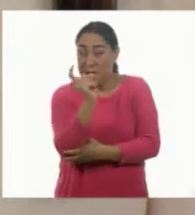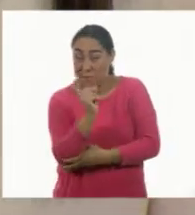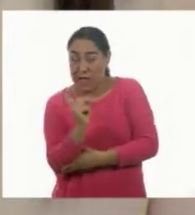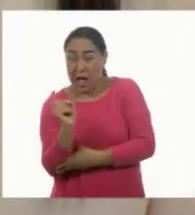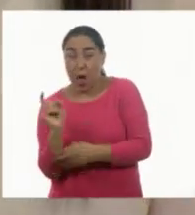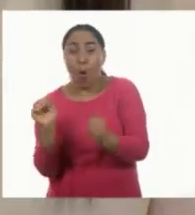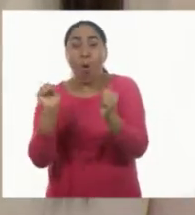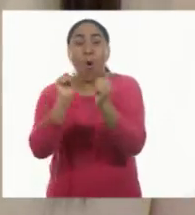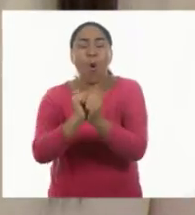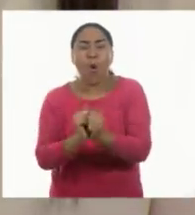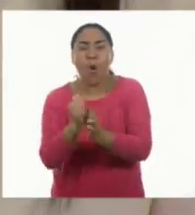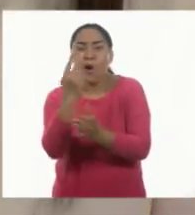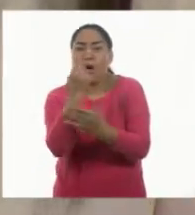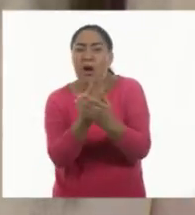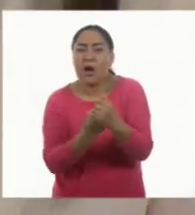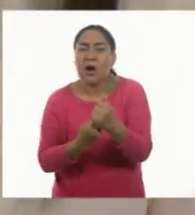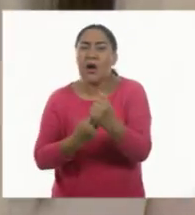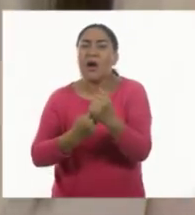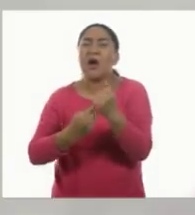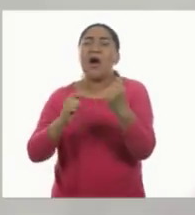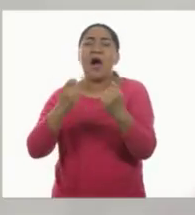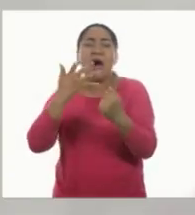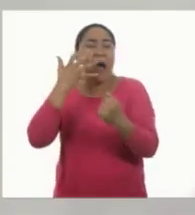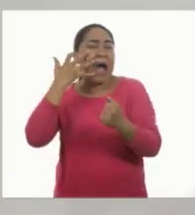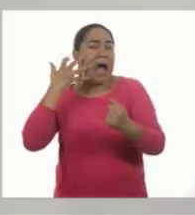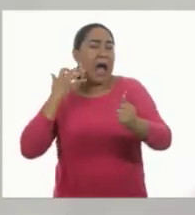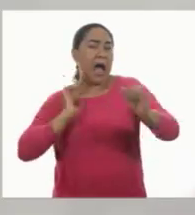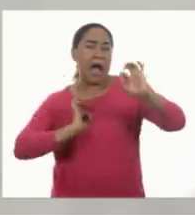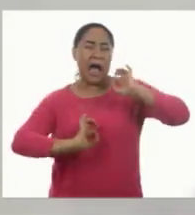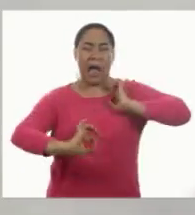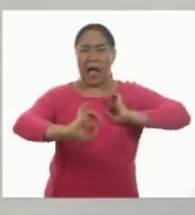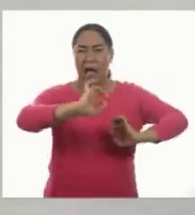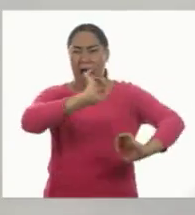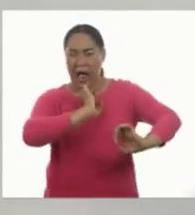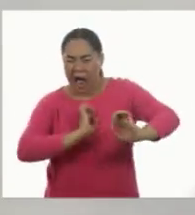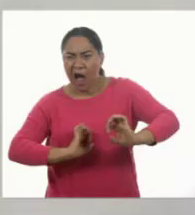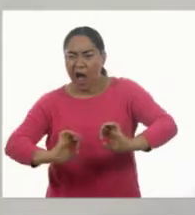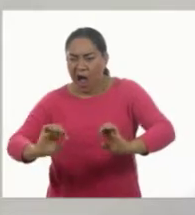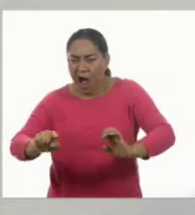con un jaguar.